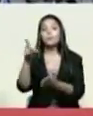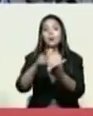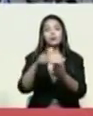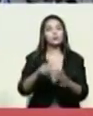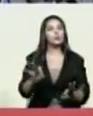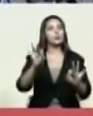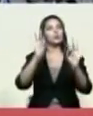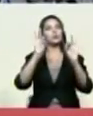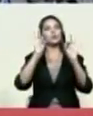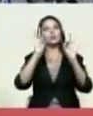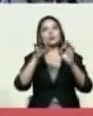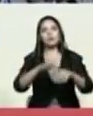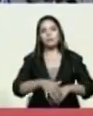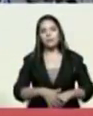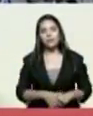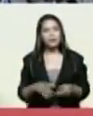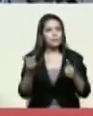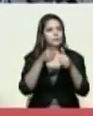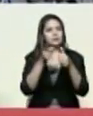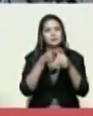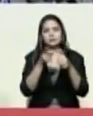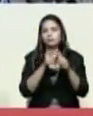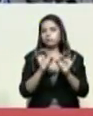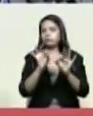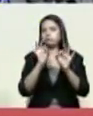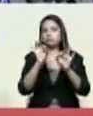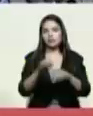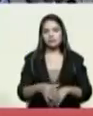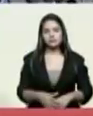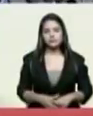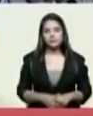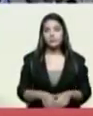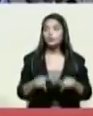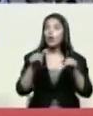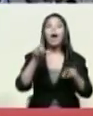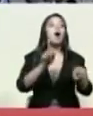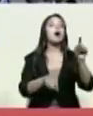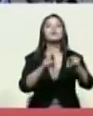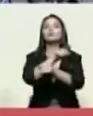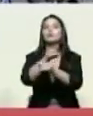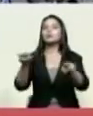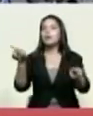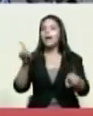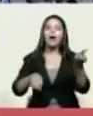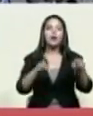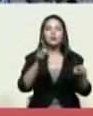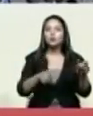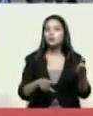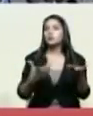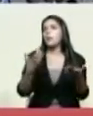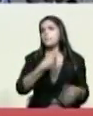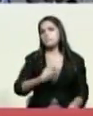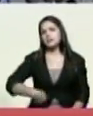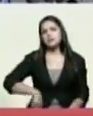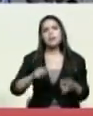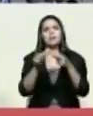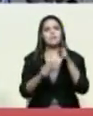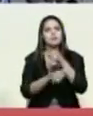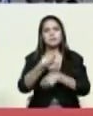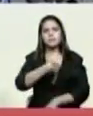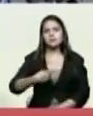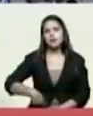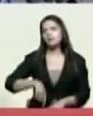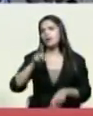protagonistas especiales, principalísimos. Que hoy algunos de ustedes sean presidentes, vicepresidentes de las